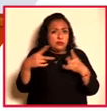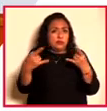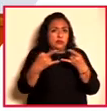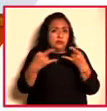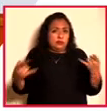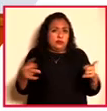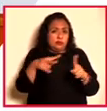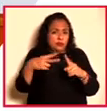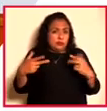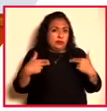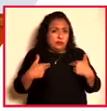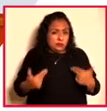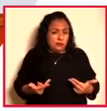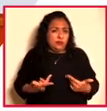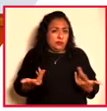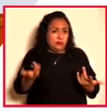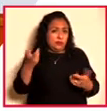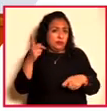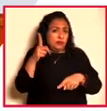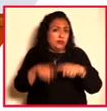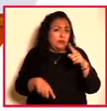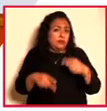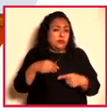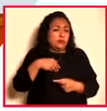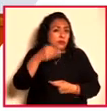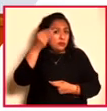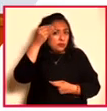humana, y se nos olvida que